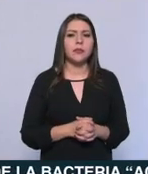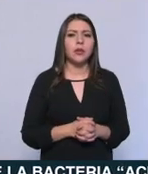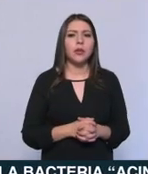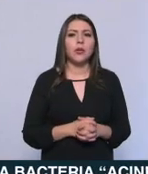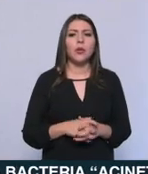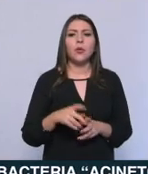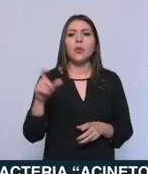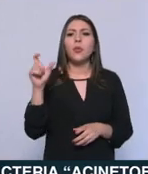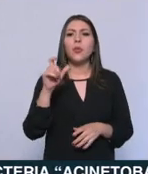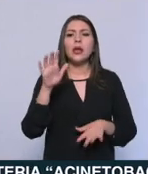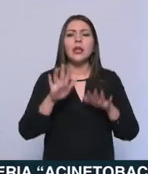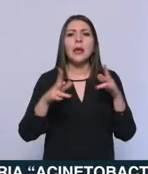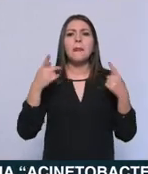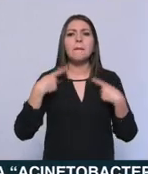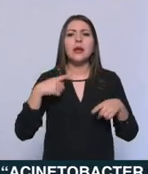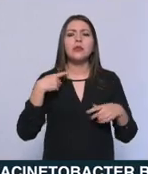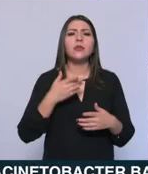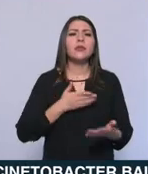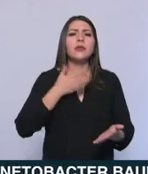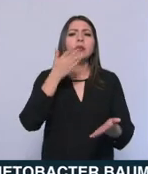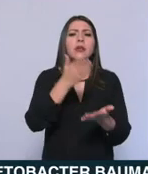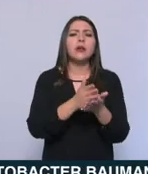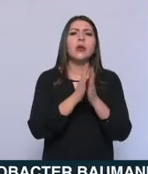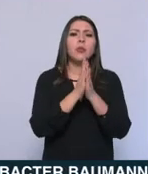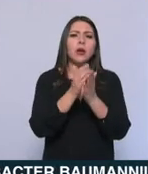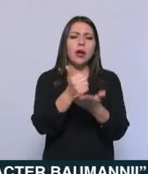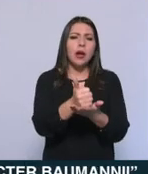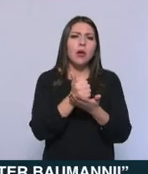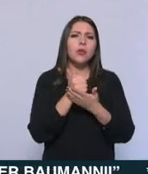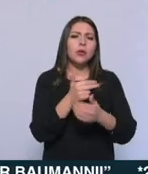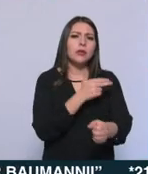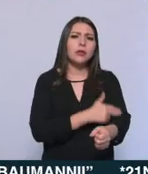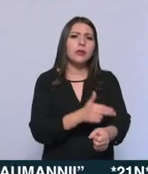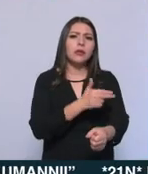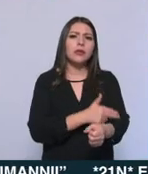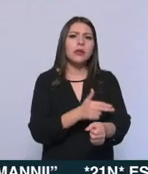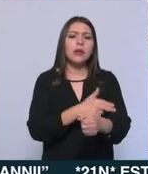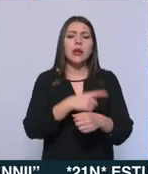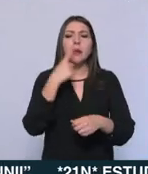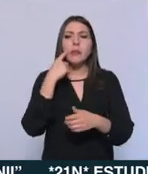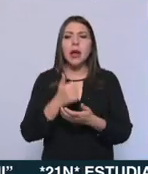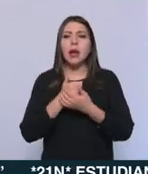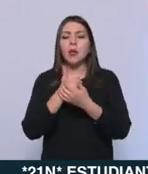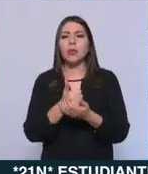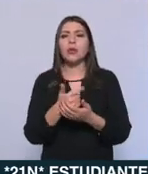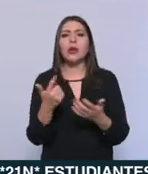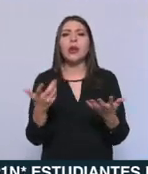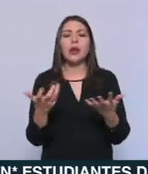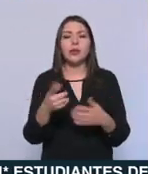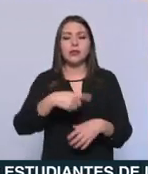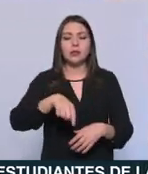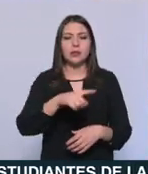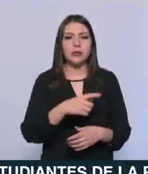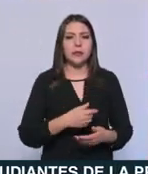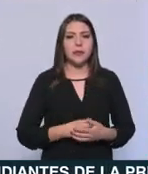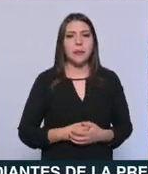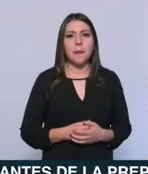se les presente una persona y les ofrezca servicios de gestoría para llevar a cabo todos los trámites. Pues en